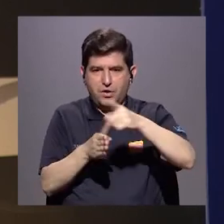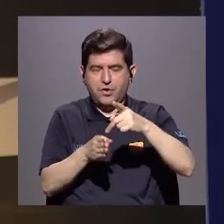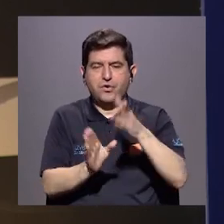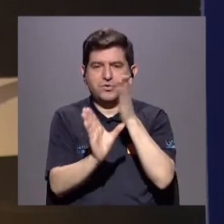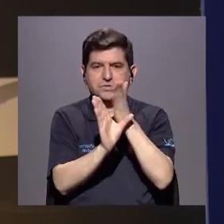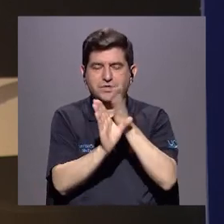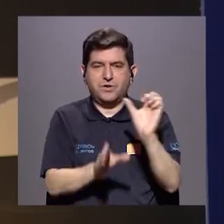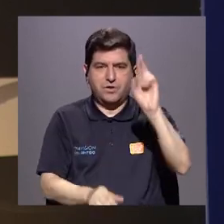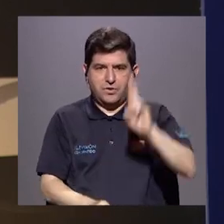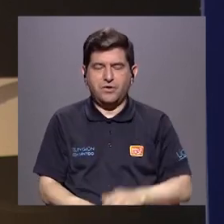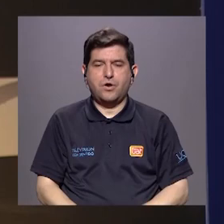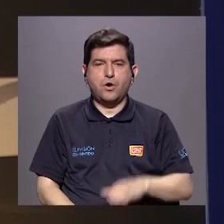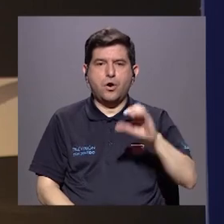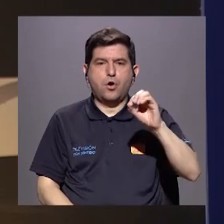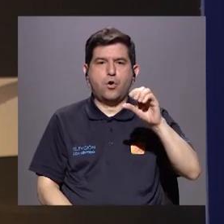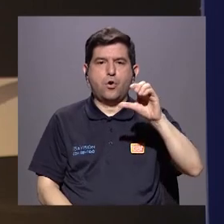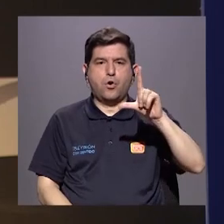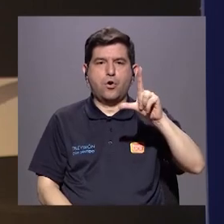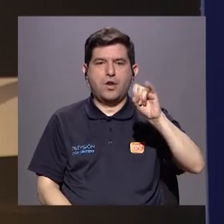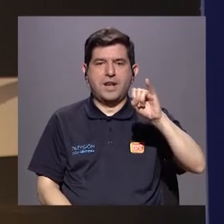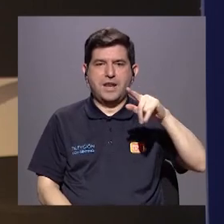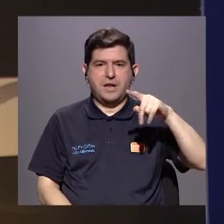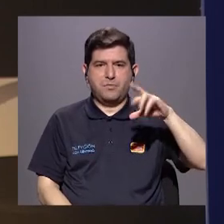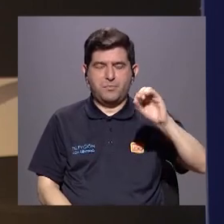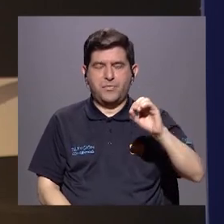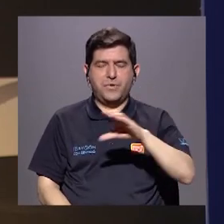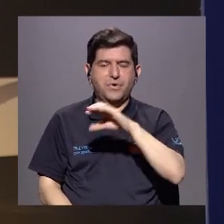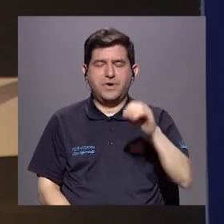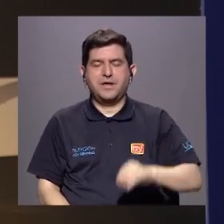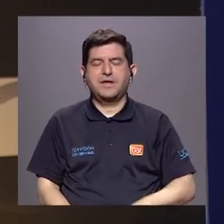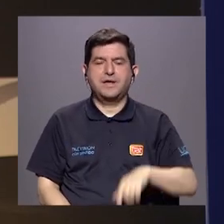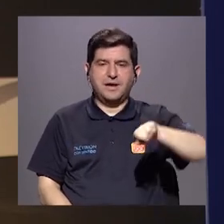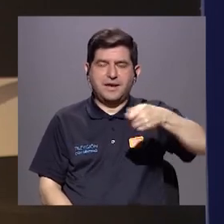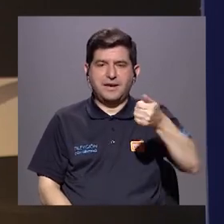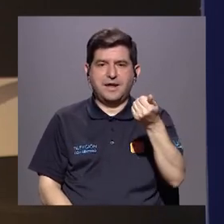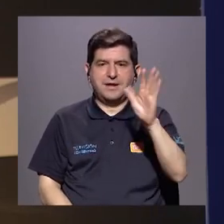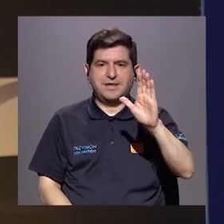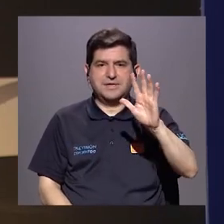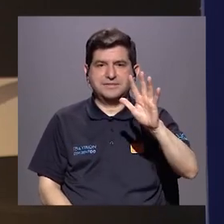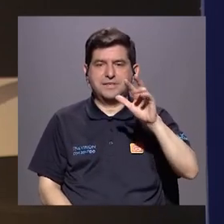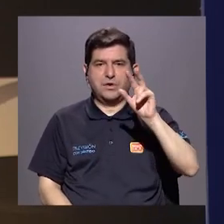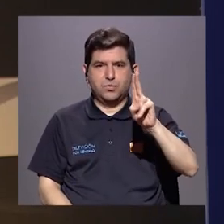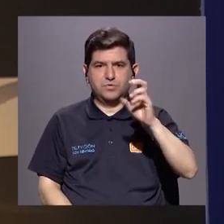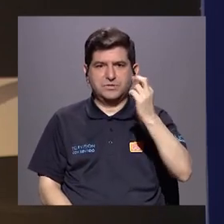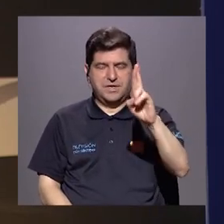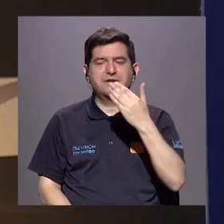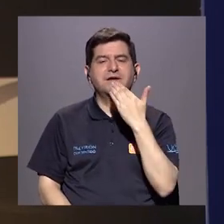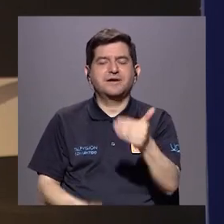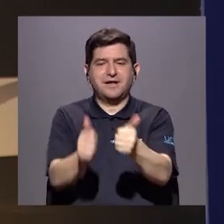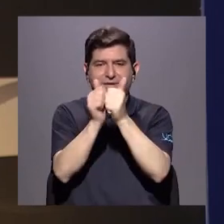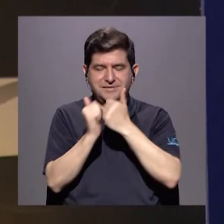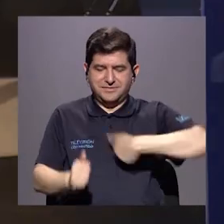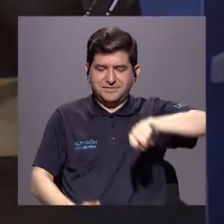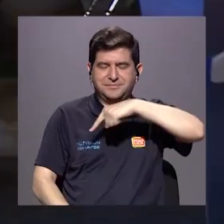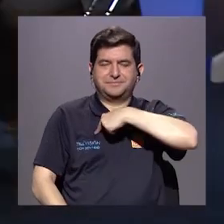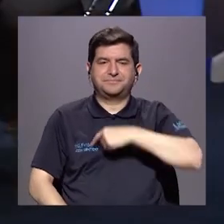de costa rica el co libro y el canal 15 a cr muchísimas gracias por habernos acompañado